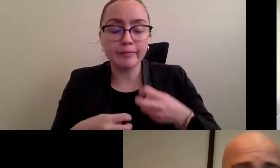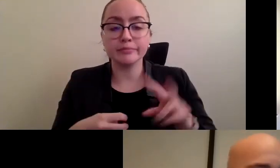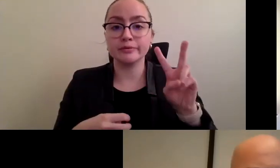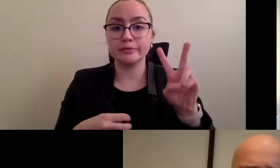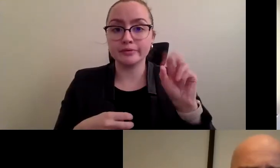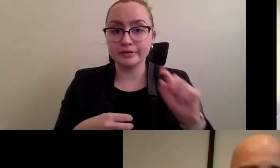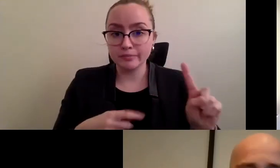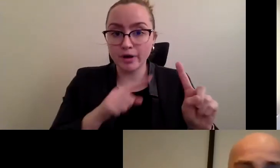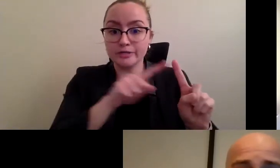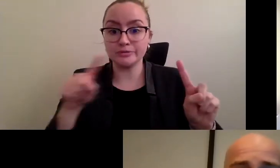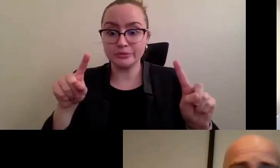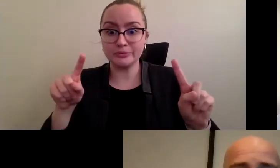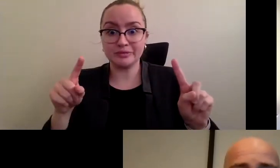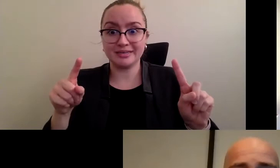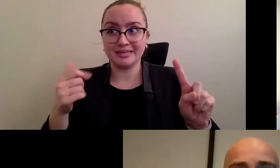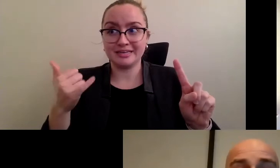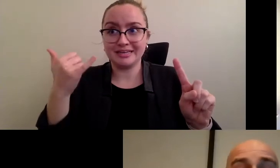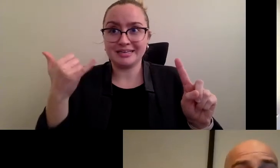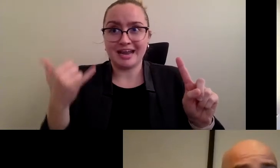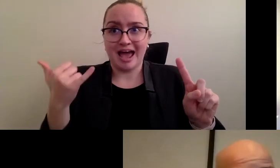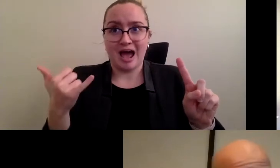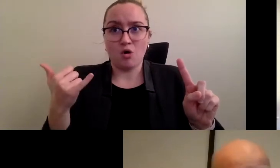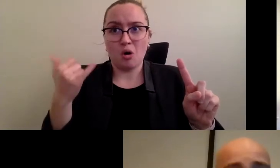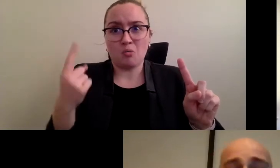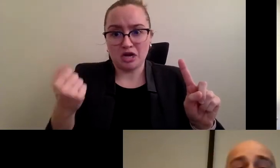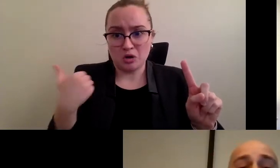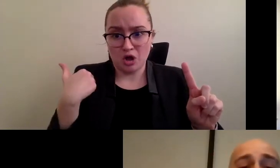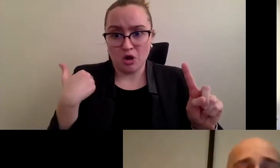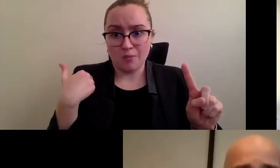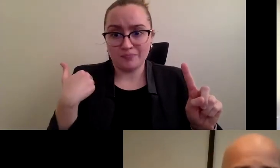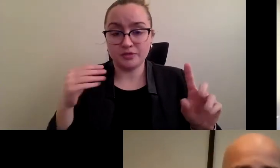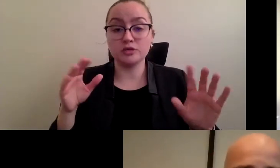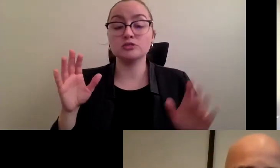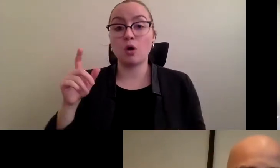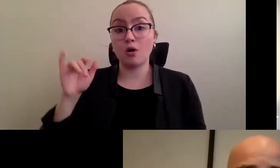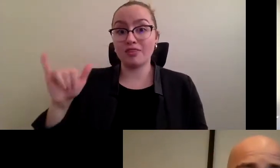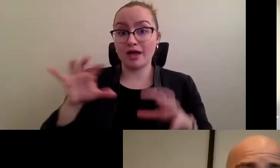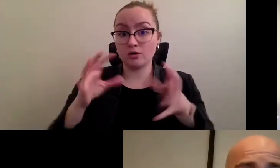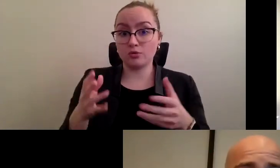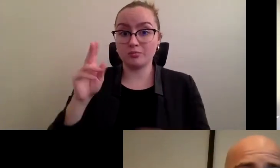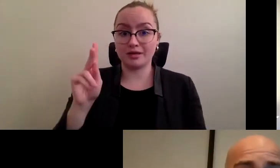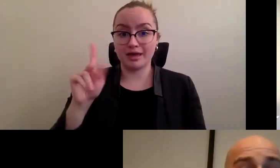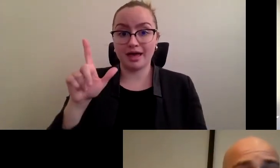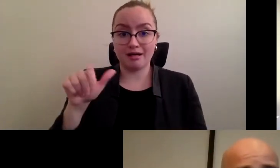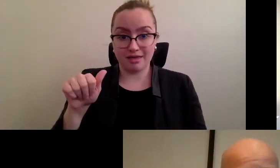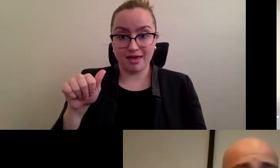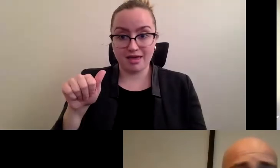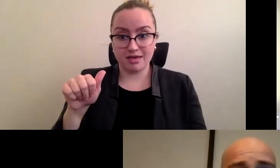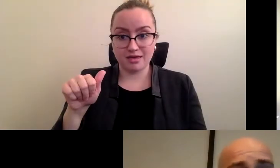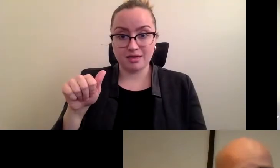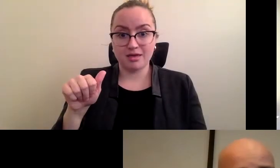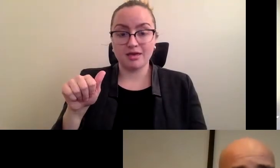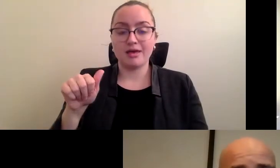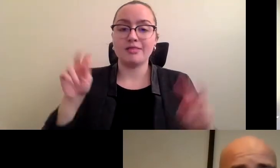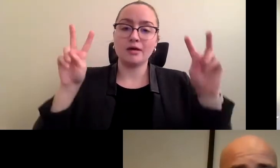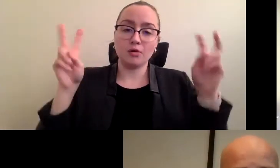enfocar más en terrorismo, hasta ahora el KLA forma parte